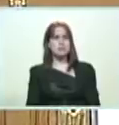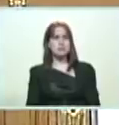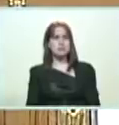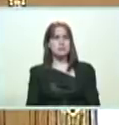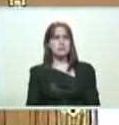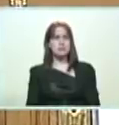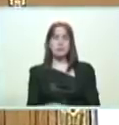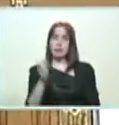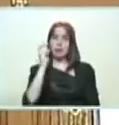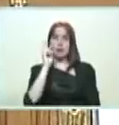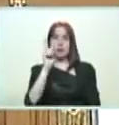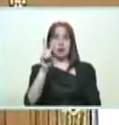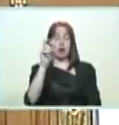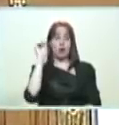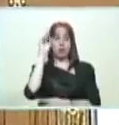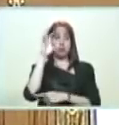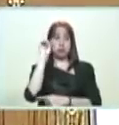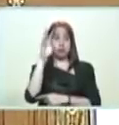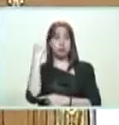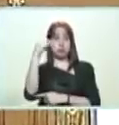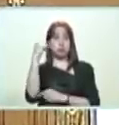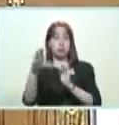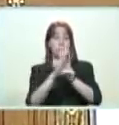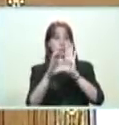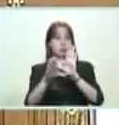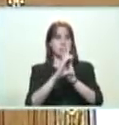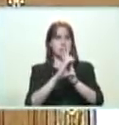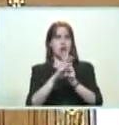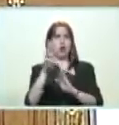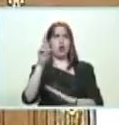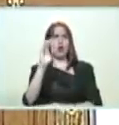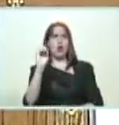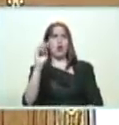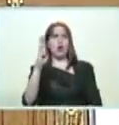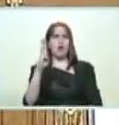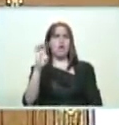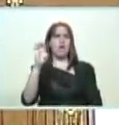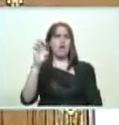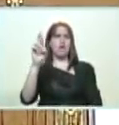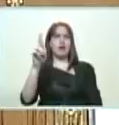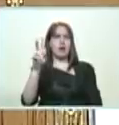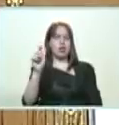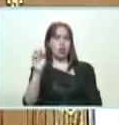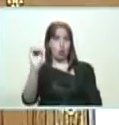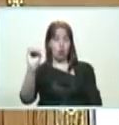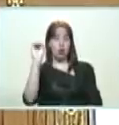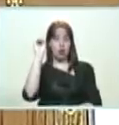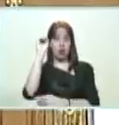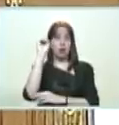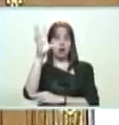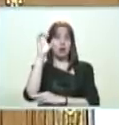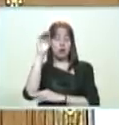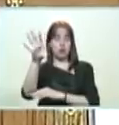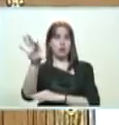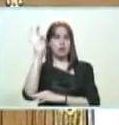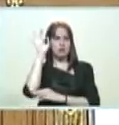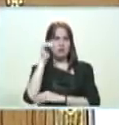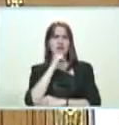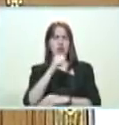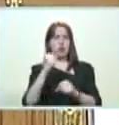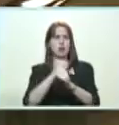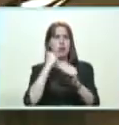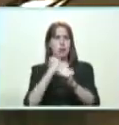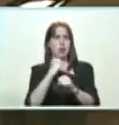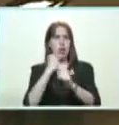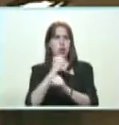Aquí veo al constituyente Roberto Mesuti, primer actor de Venezuela, electo constituyente de la patria por los trabajadores